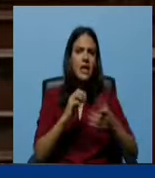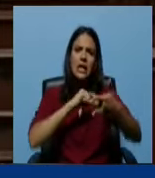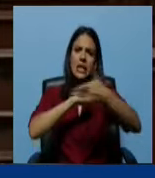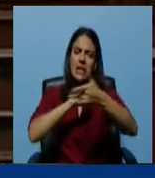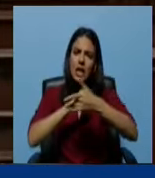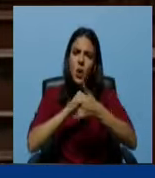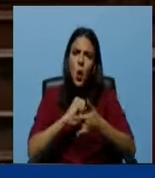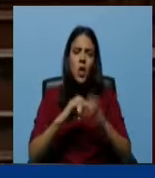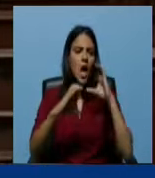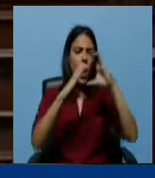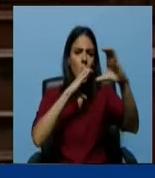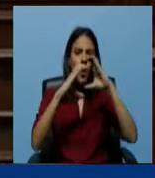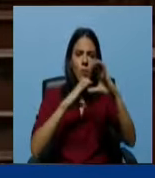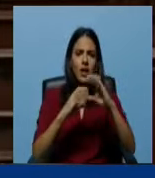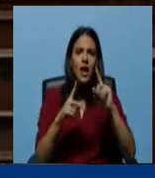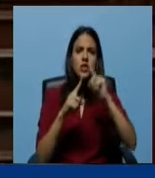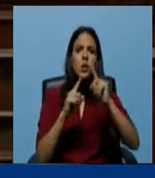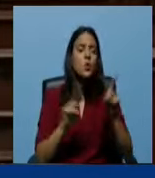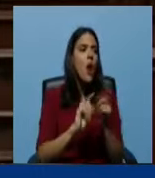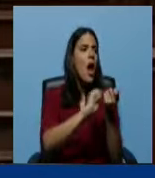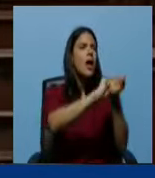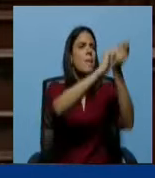tecnológicos, comunicacionales,